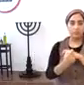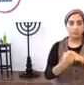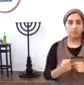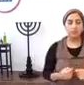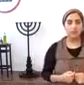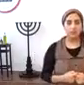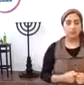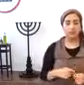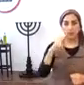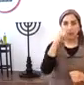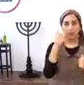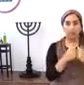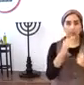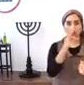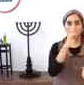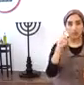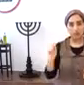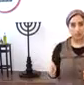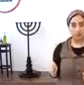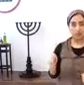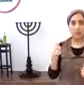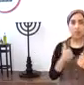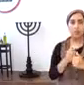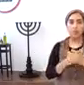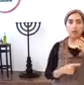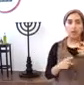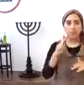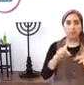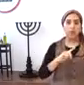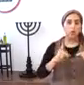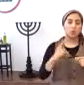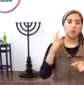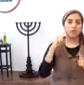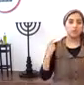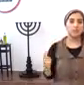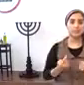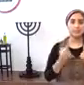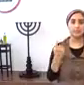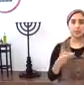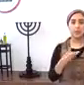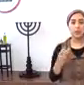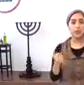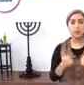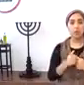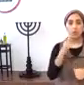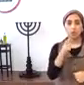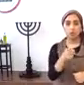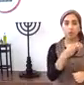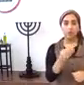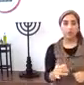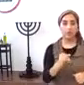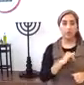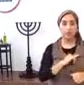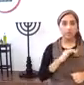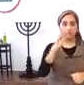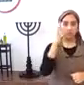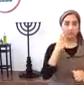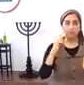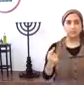cambiarlas. Porque con los pies es con lo que la gente va a pecar. Y con los que tú y yo